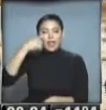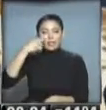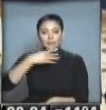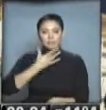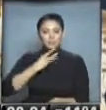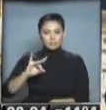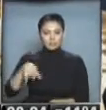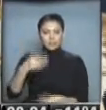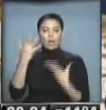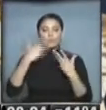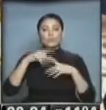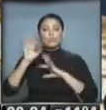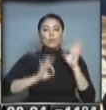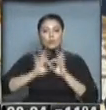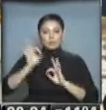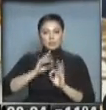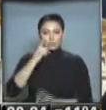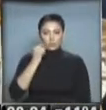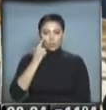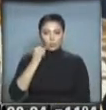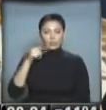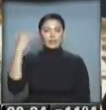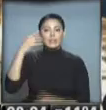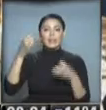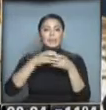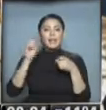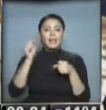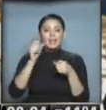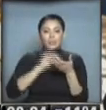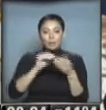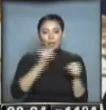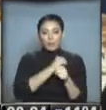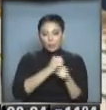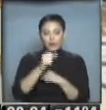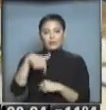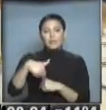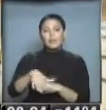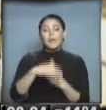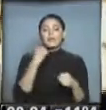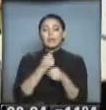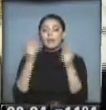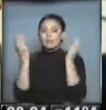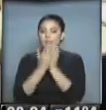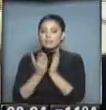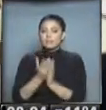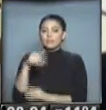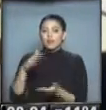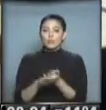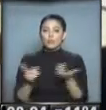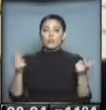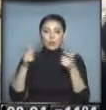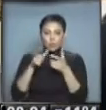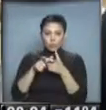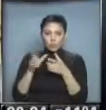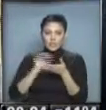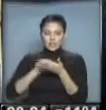proyecto del diputado Horacio Pietragala, aprobado en la Cámara de Diputados y que comenzará a trabajarse ya en las comisiones